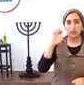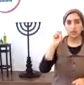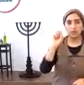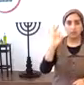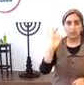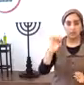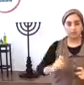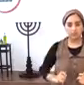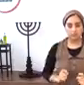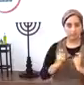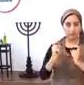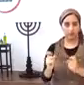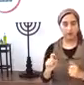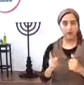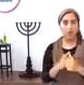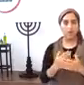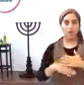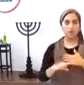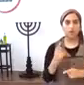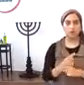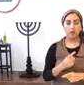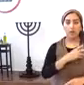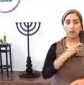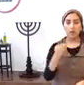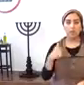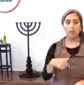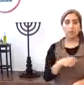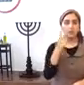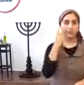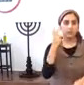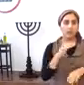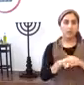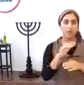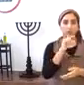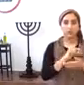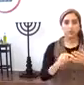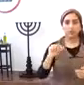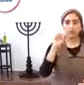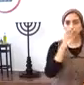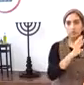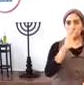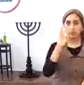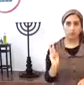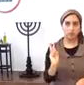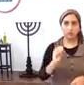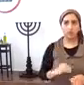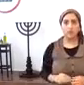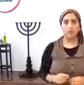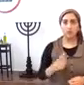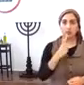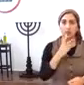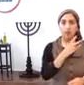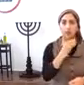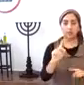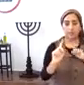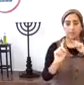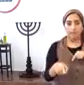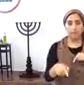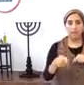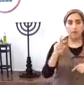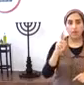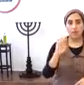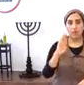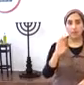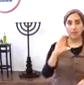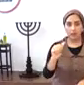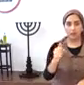Esaf cedió su primogenitura y bueno vemos en el verso 46 dice y